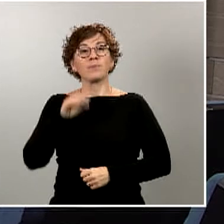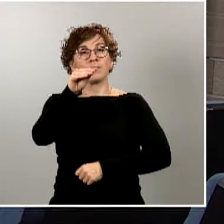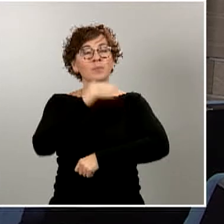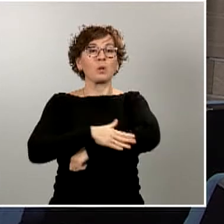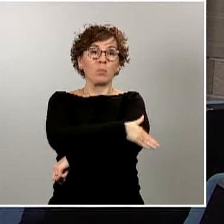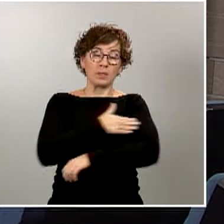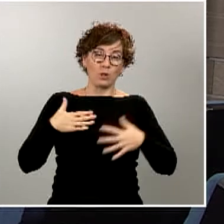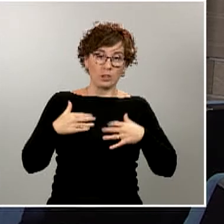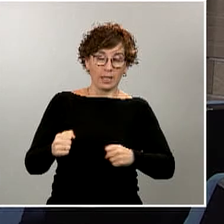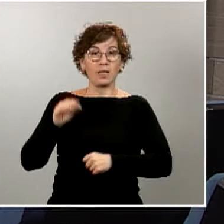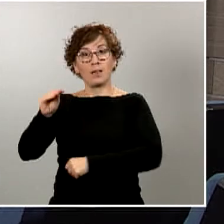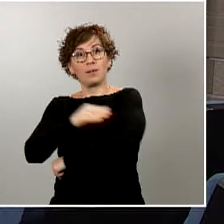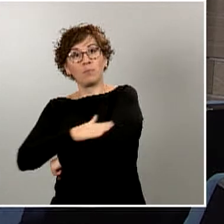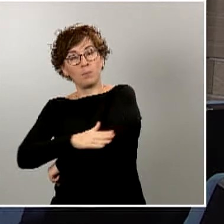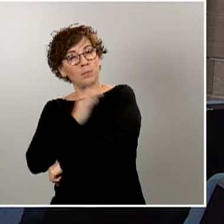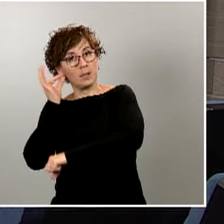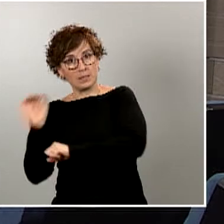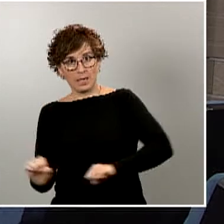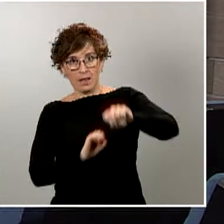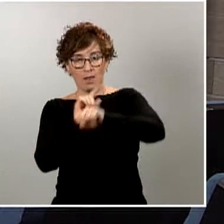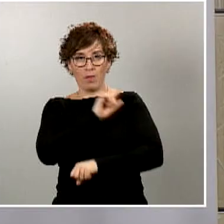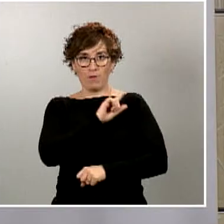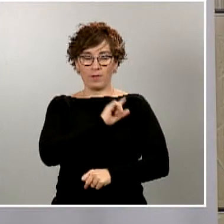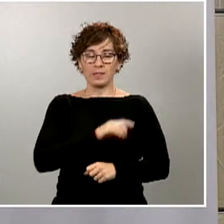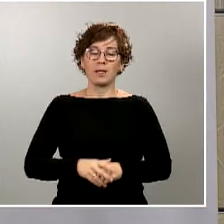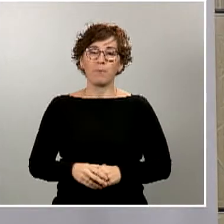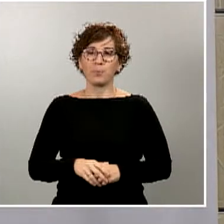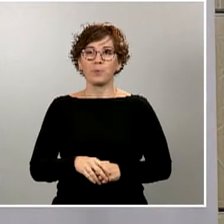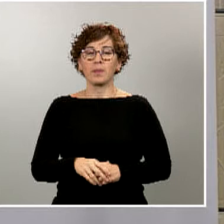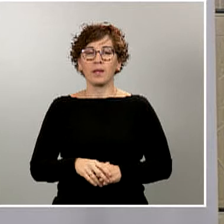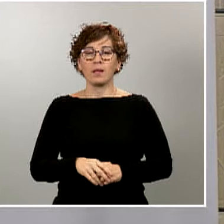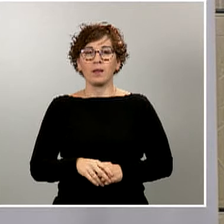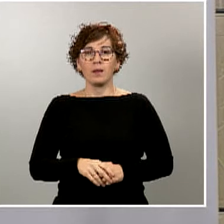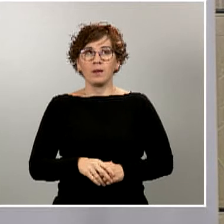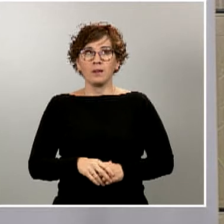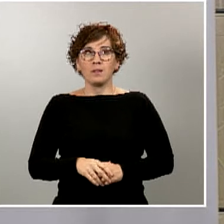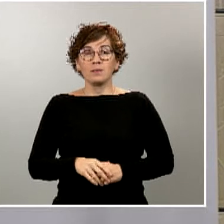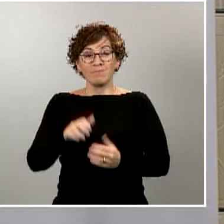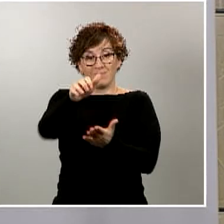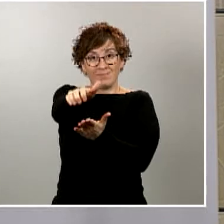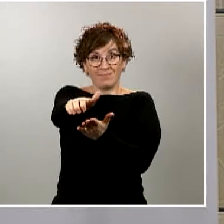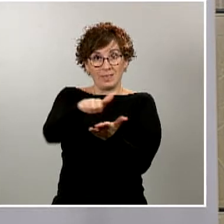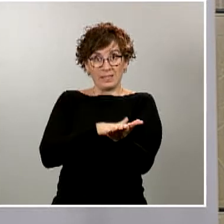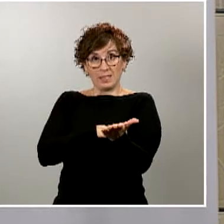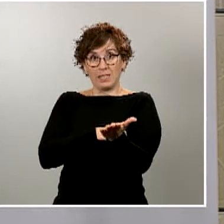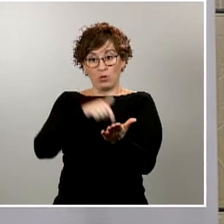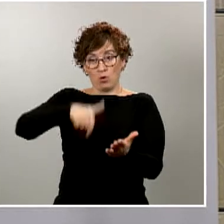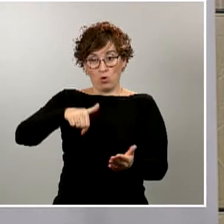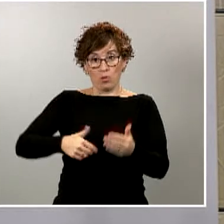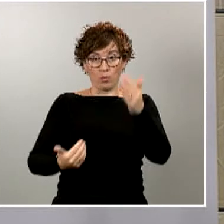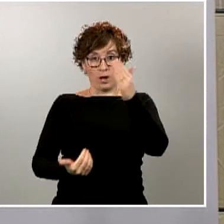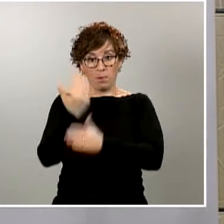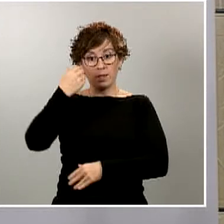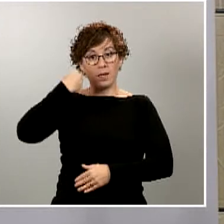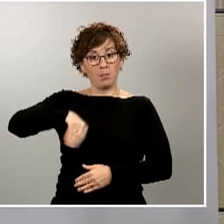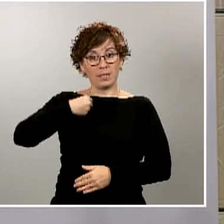de Defensa, Vilaprés, pregunta, a raíz del escrito de esta misma mañana de la presidenta de la Diputación de Barcelona